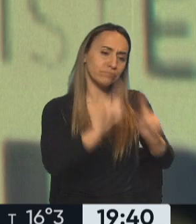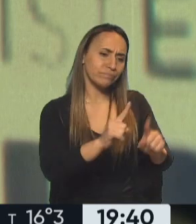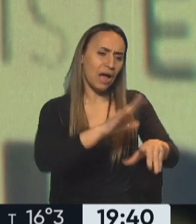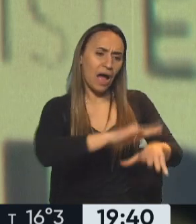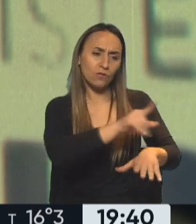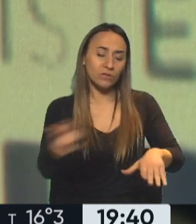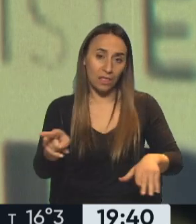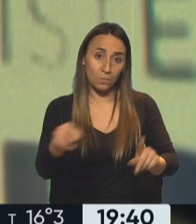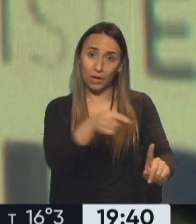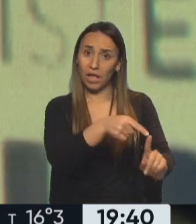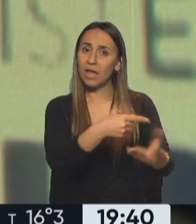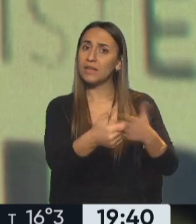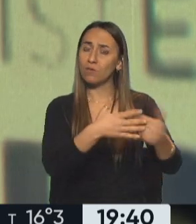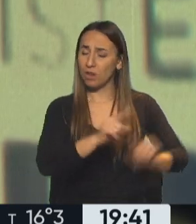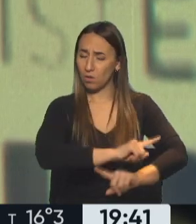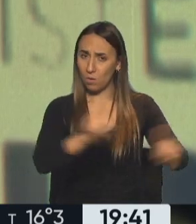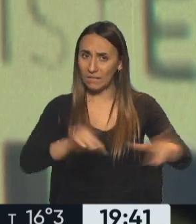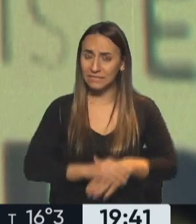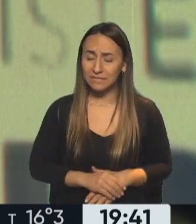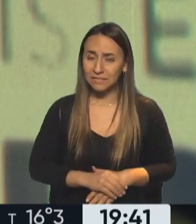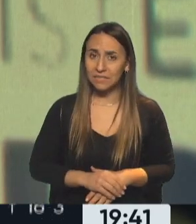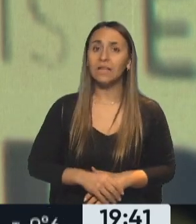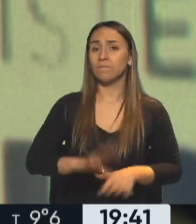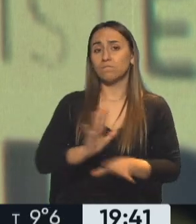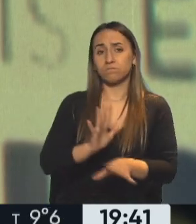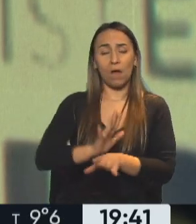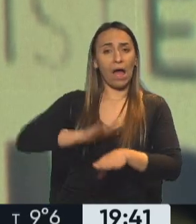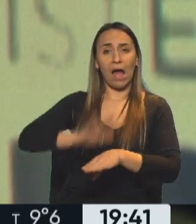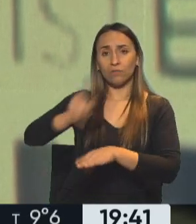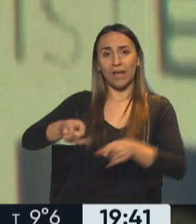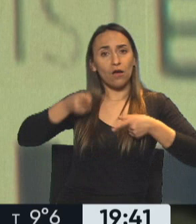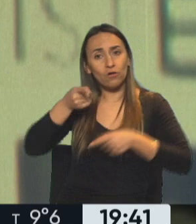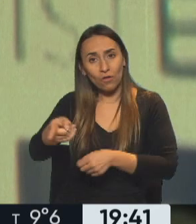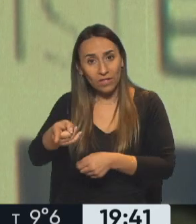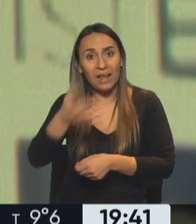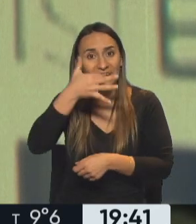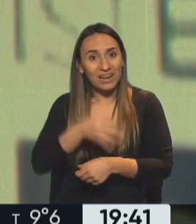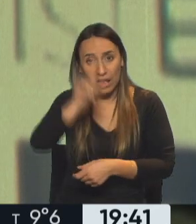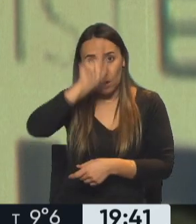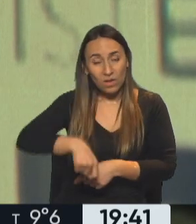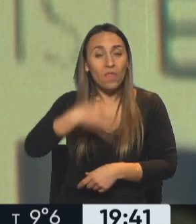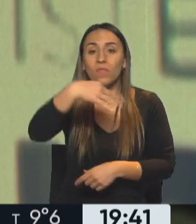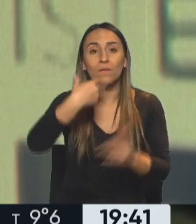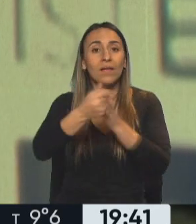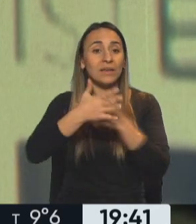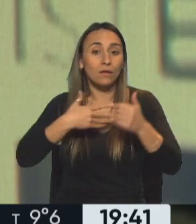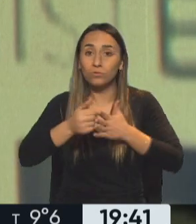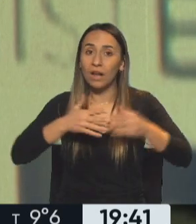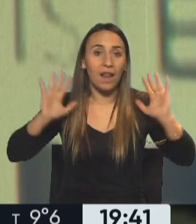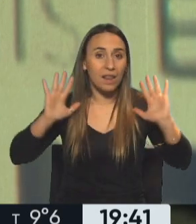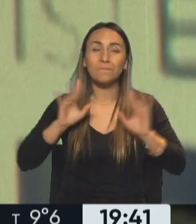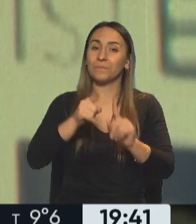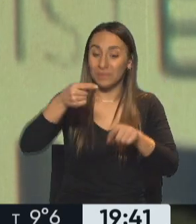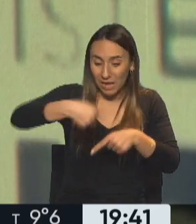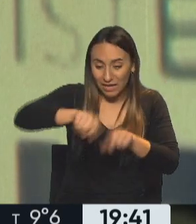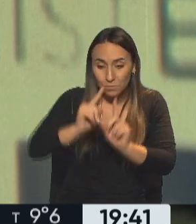es imparcial. Es una parte que acusa. Bueno, los que tienen que ser imparciales son los jueces. Son ellos los que tienen, allá por